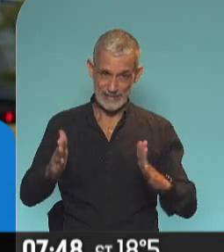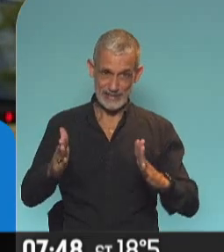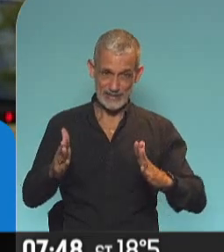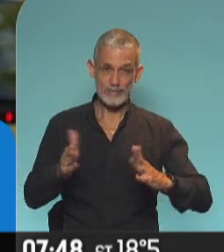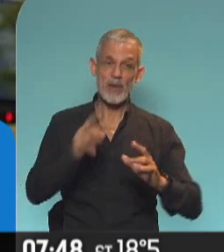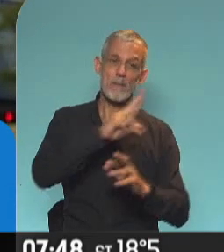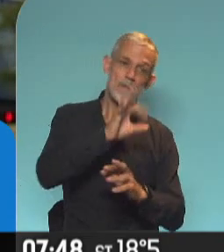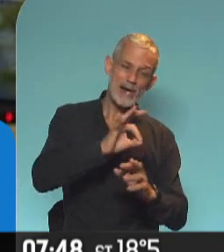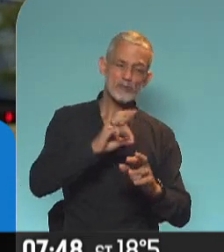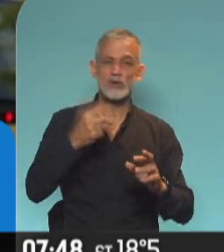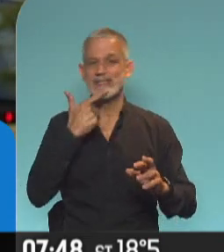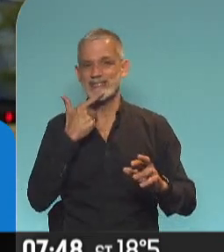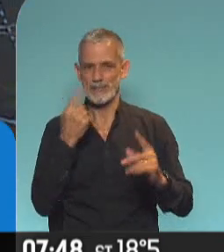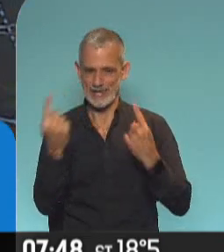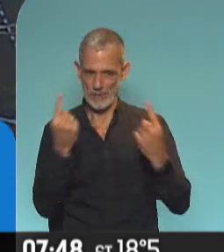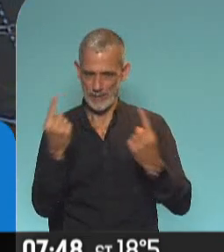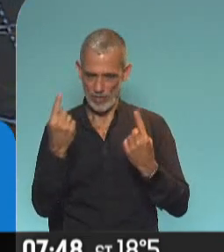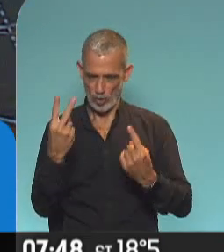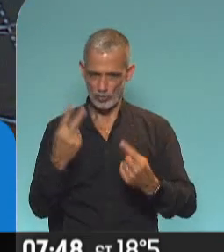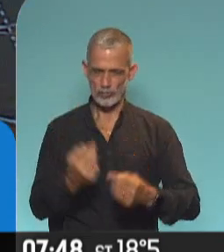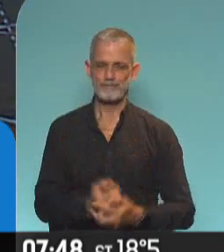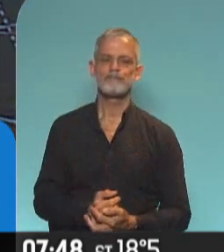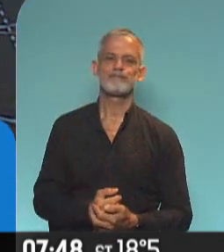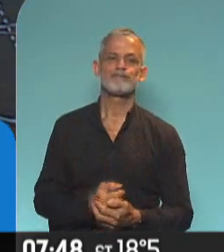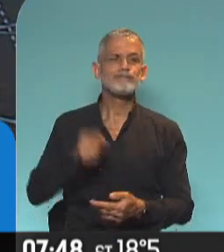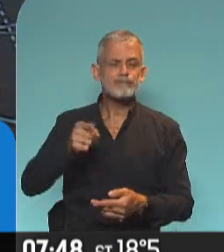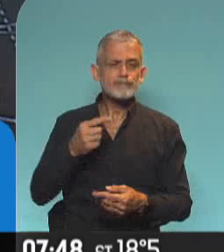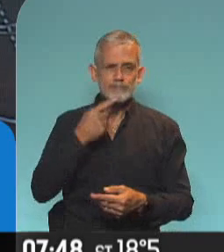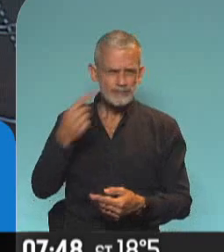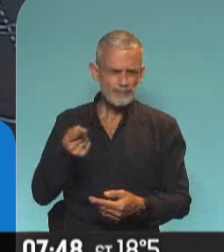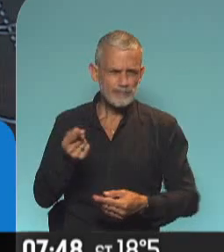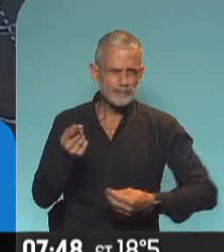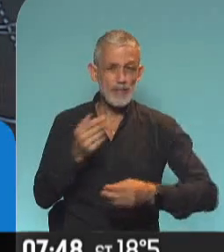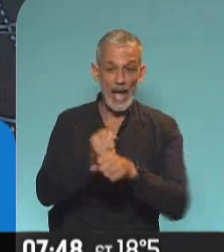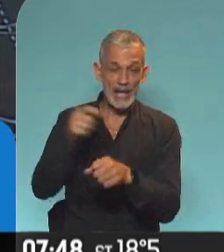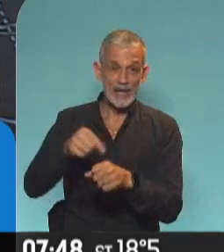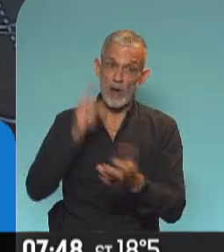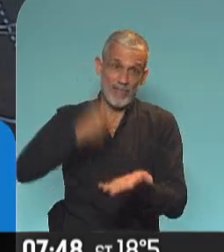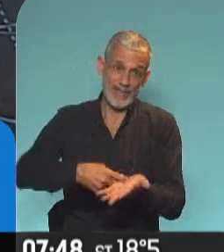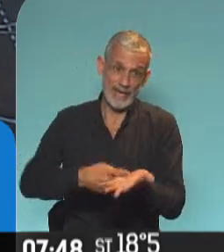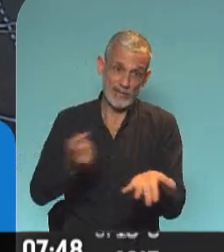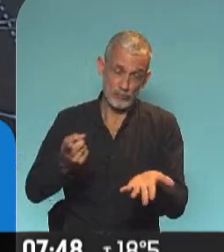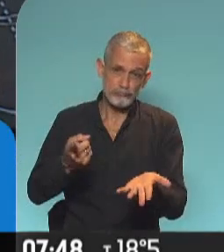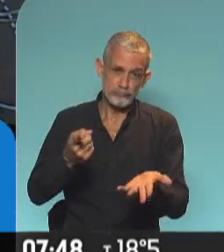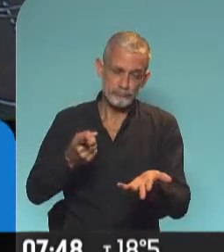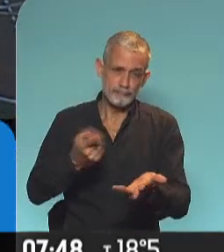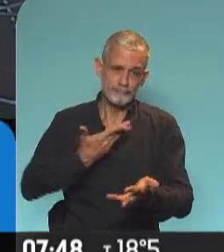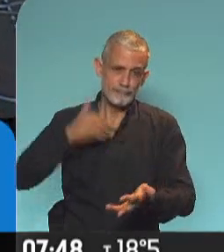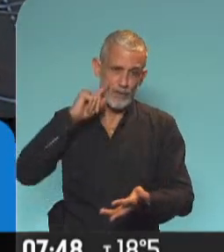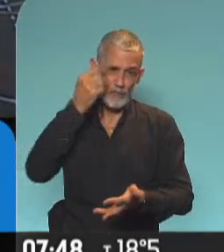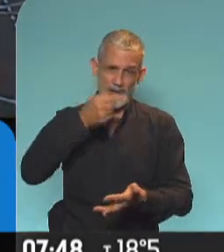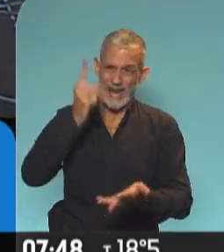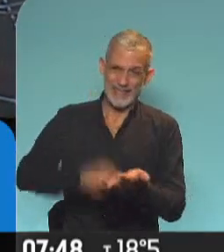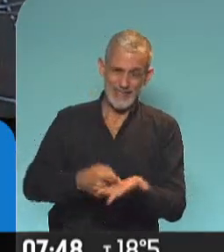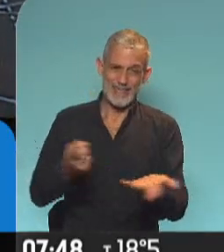en marzo y en septiembre. Flor, para tener en cuenta respecto a esta nueva movilidad, hasta ahora era por decreto, ¿no? En el marco de esta gestión de Alberto Fernández, por lo